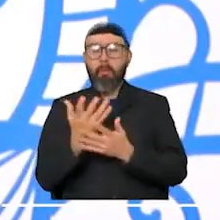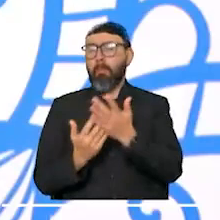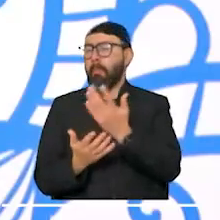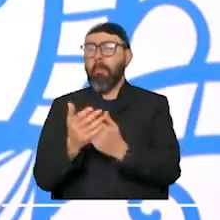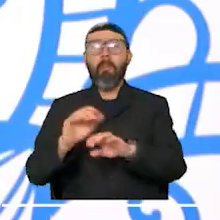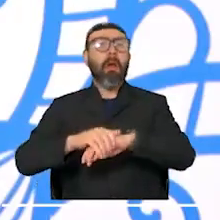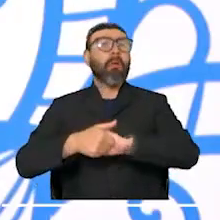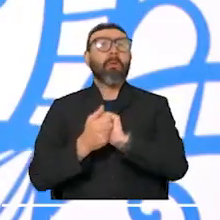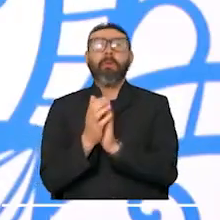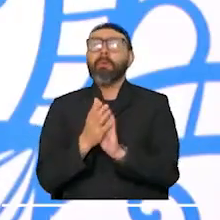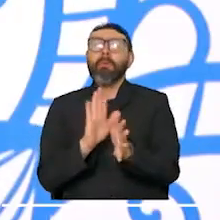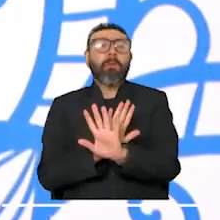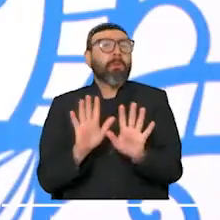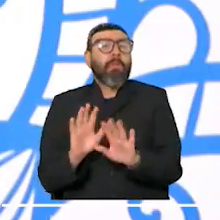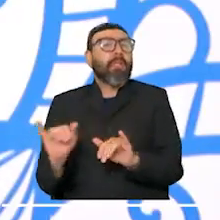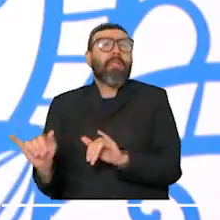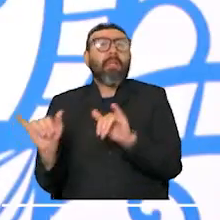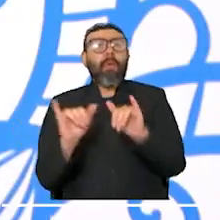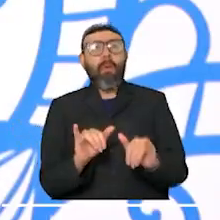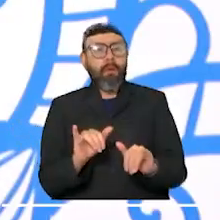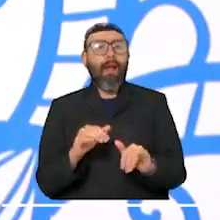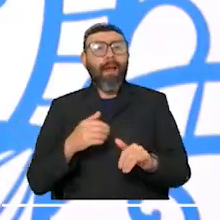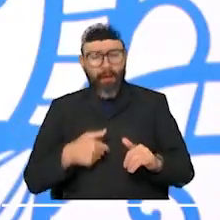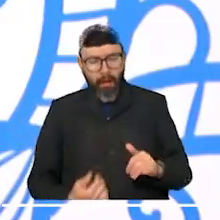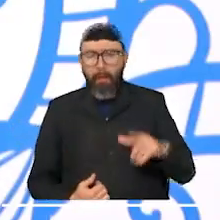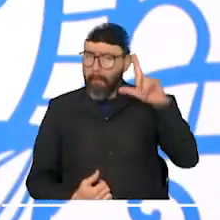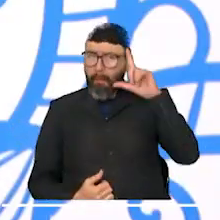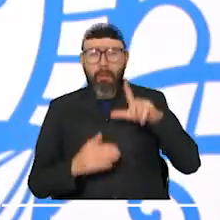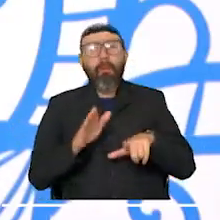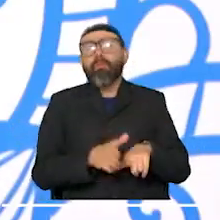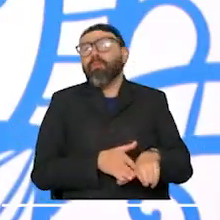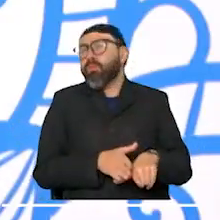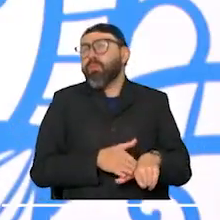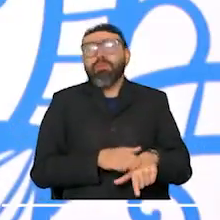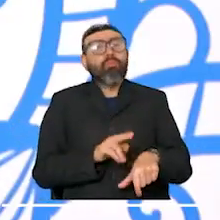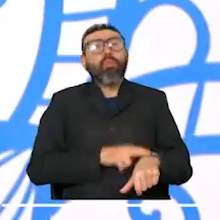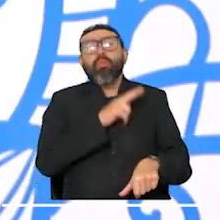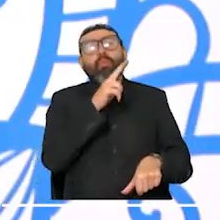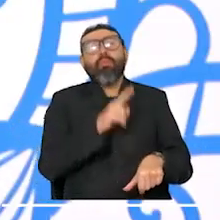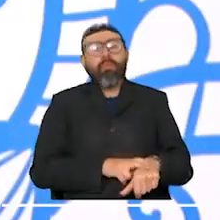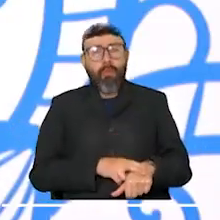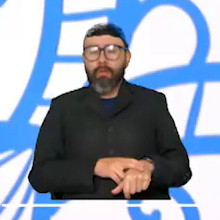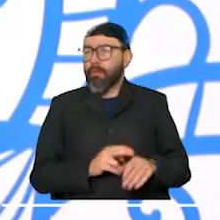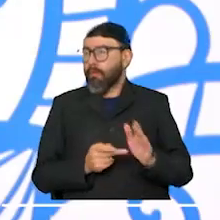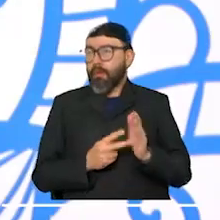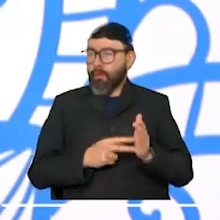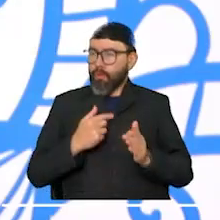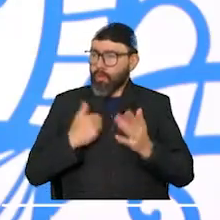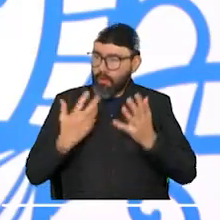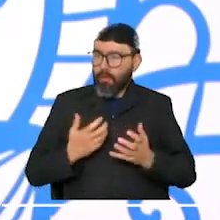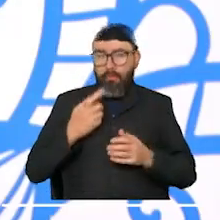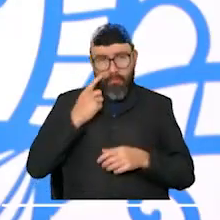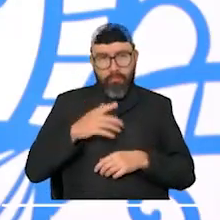tocó yo los brazos entonces va más allá de de lo que yo quiero muchas veces es la cultura la que